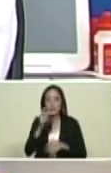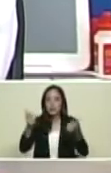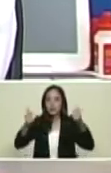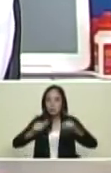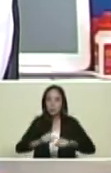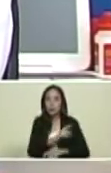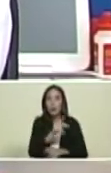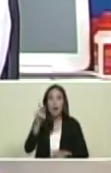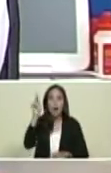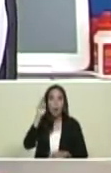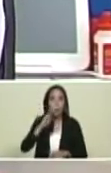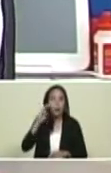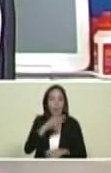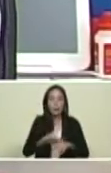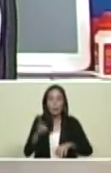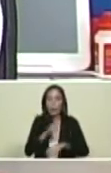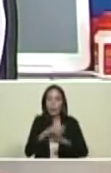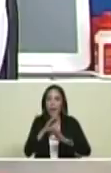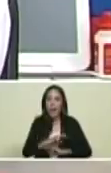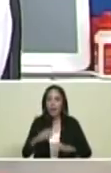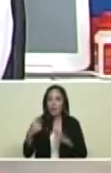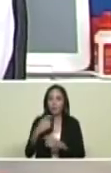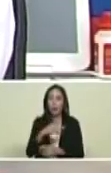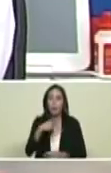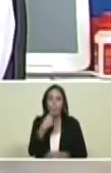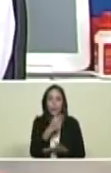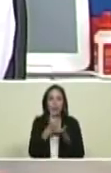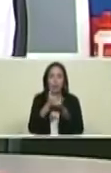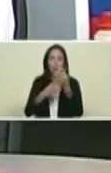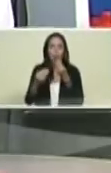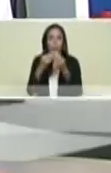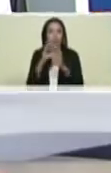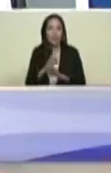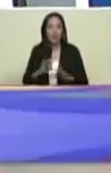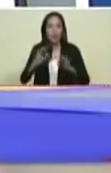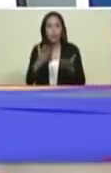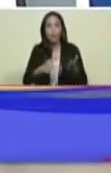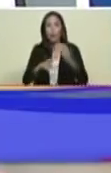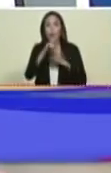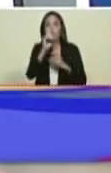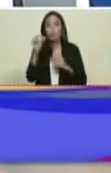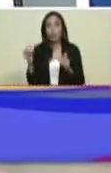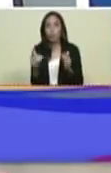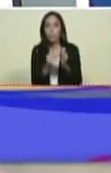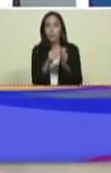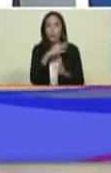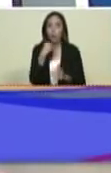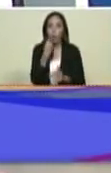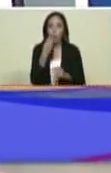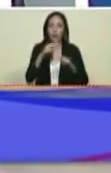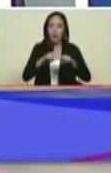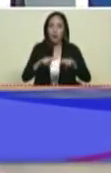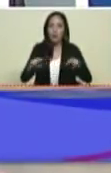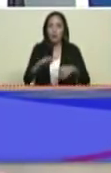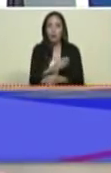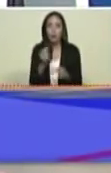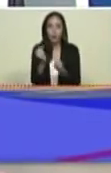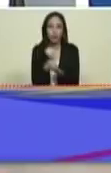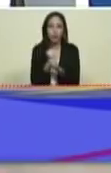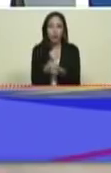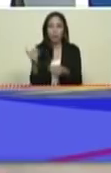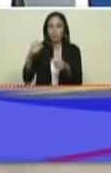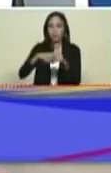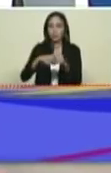pagados del país, ninguna política de alimentación escolar, son cerca de 200 mil jóvenes, niños que hacen vida en las